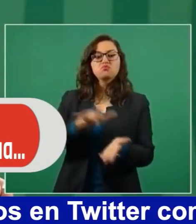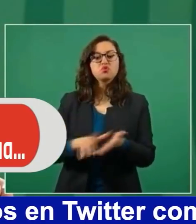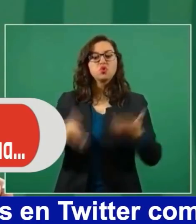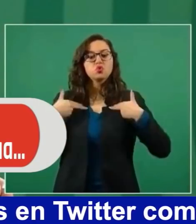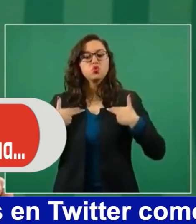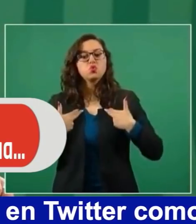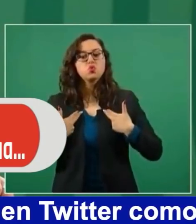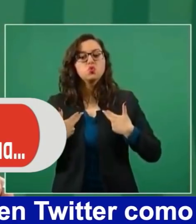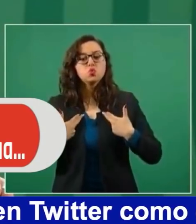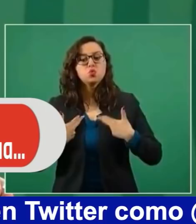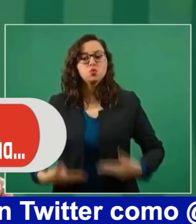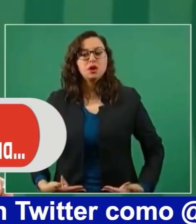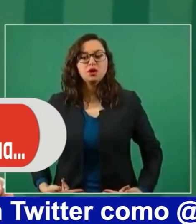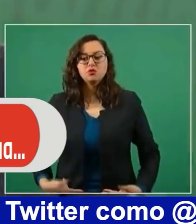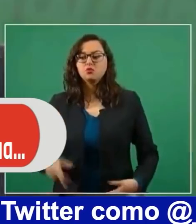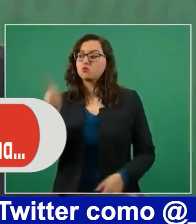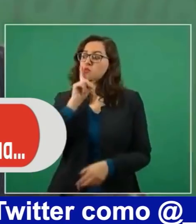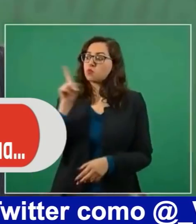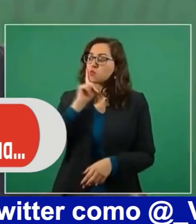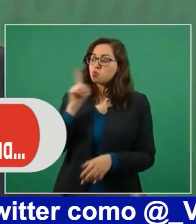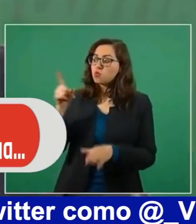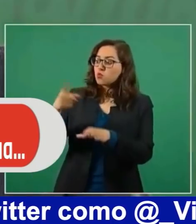y respeto por eso el feminismo,